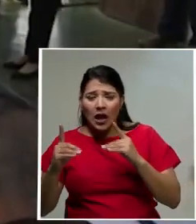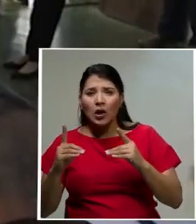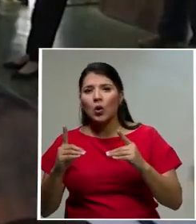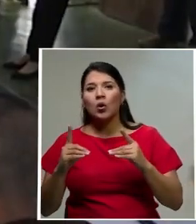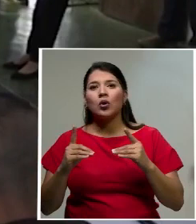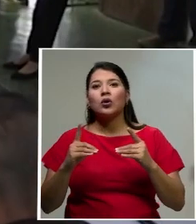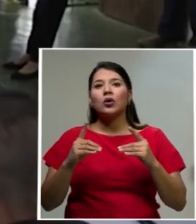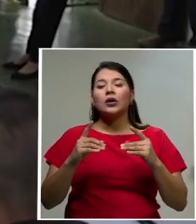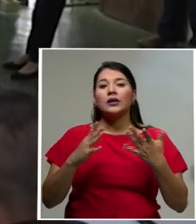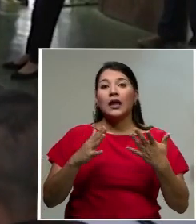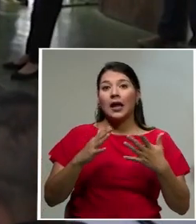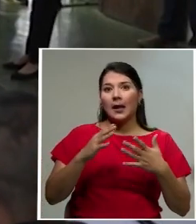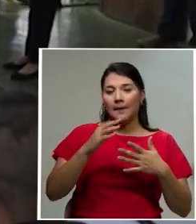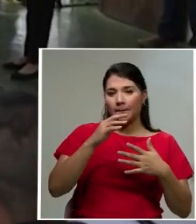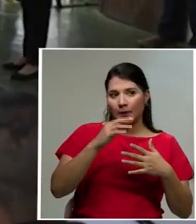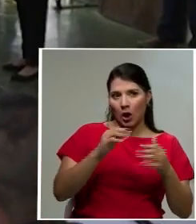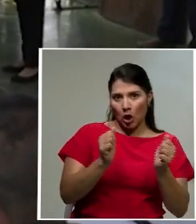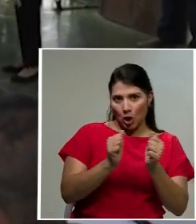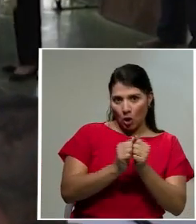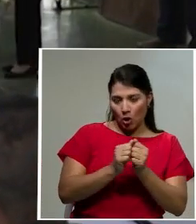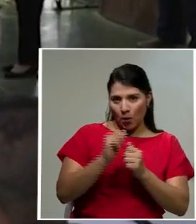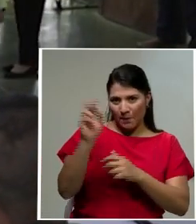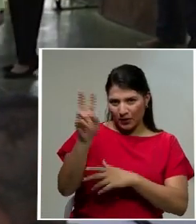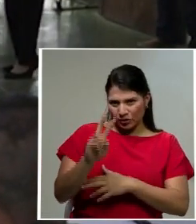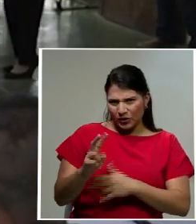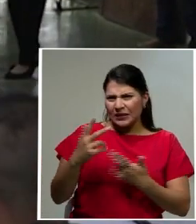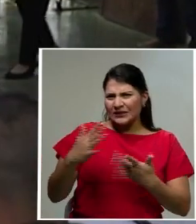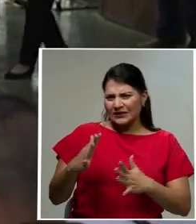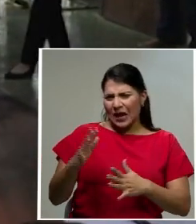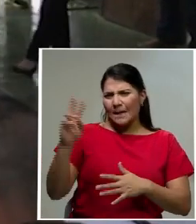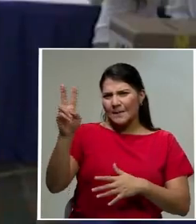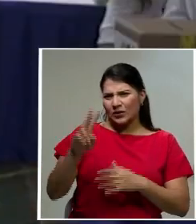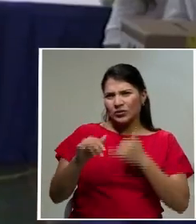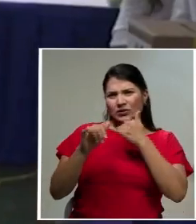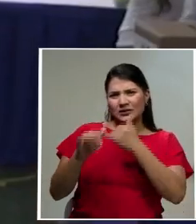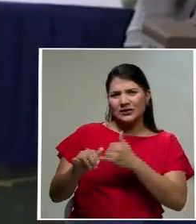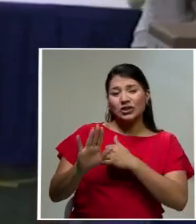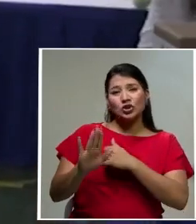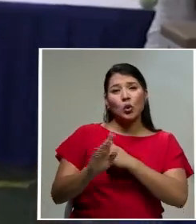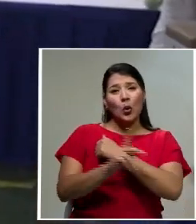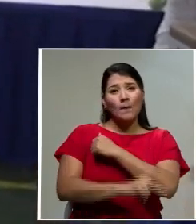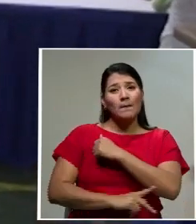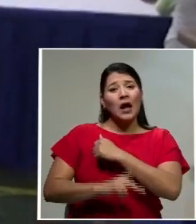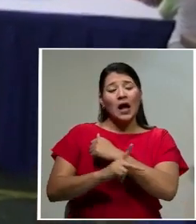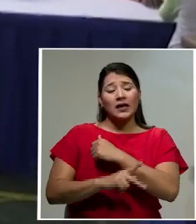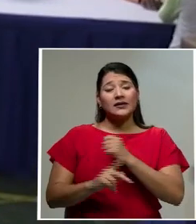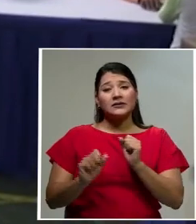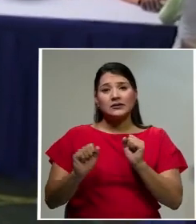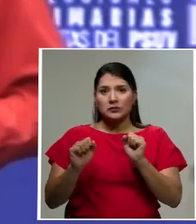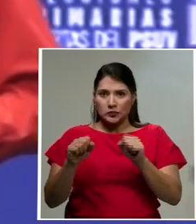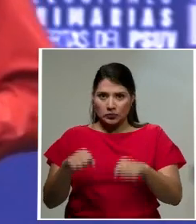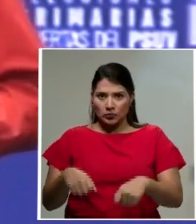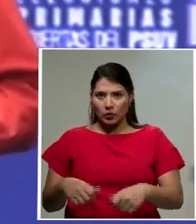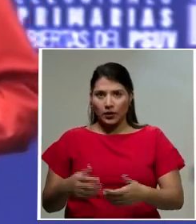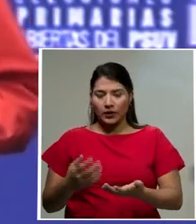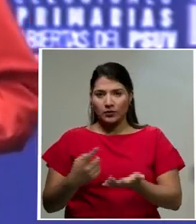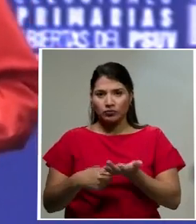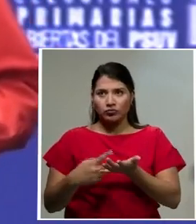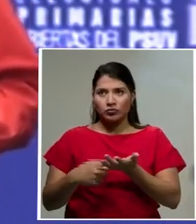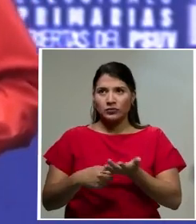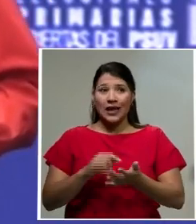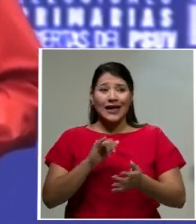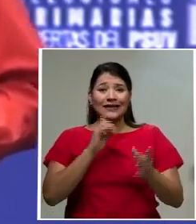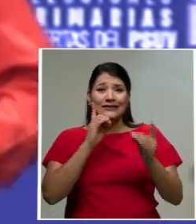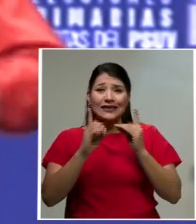venezolana. El gobierno mexicano ya había anunciado el jueves que su país podría ser sede de las conversaciones. Ese diálogo